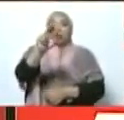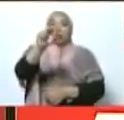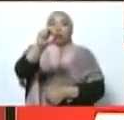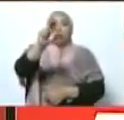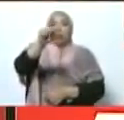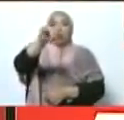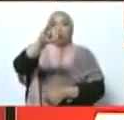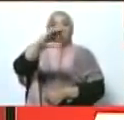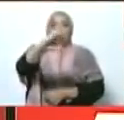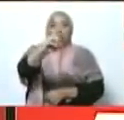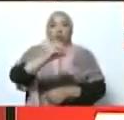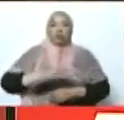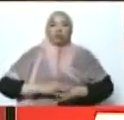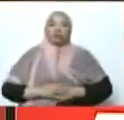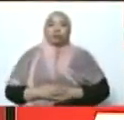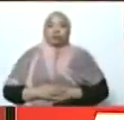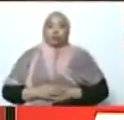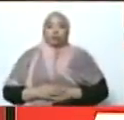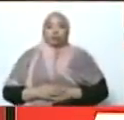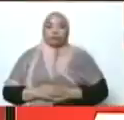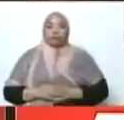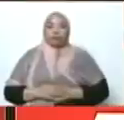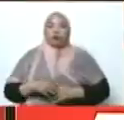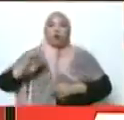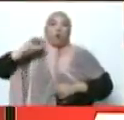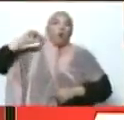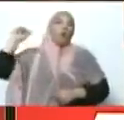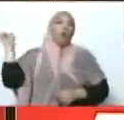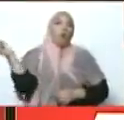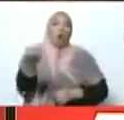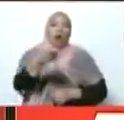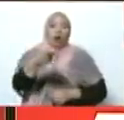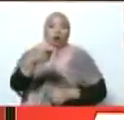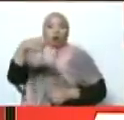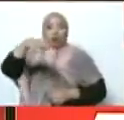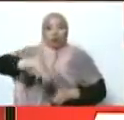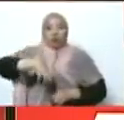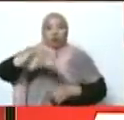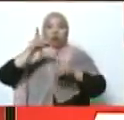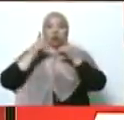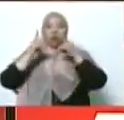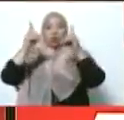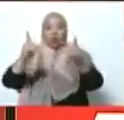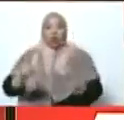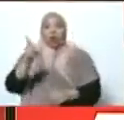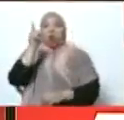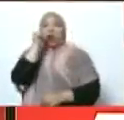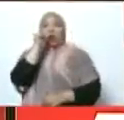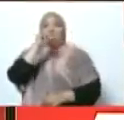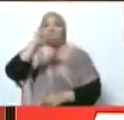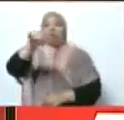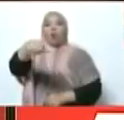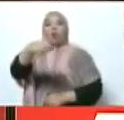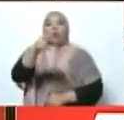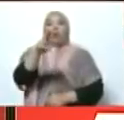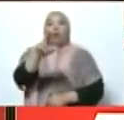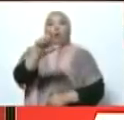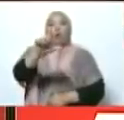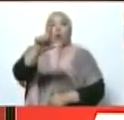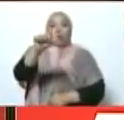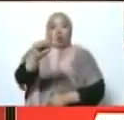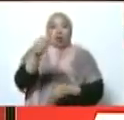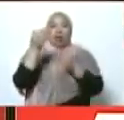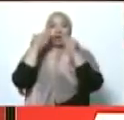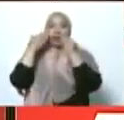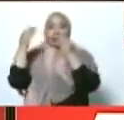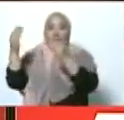Tamacuro. Para el Estado Guárico, se ha designado el compañero Hubert Roa del Consejo Político. Para el